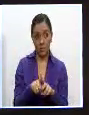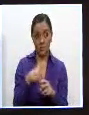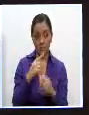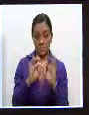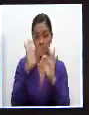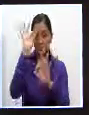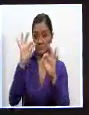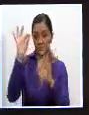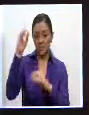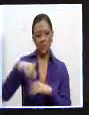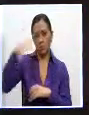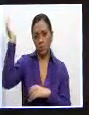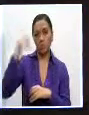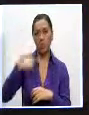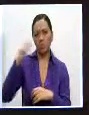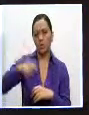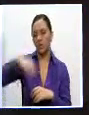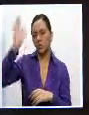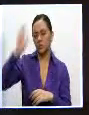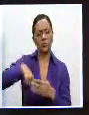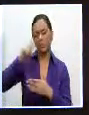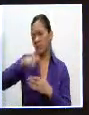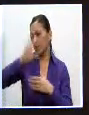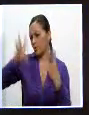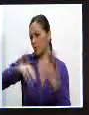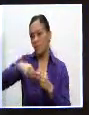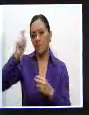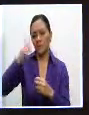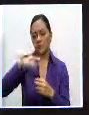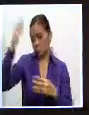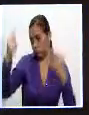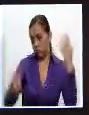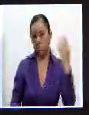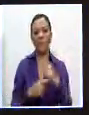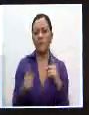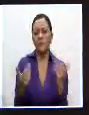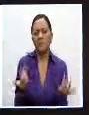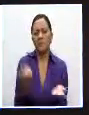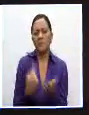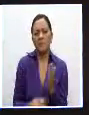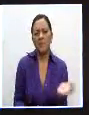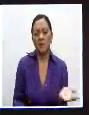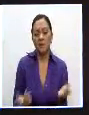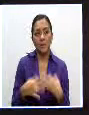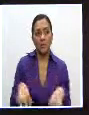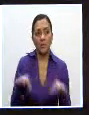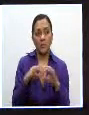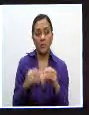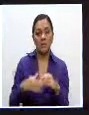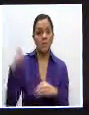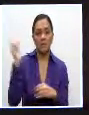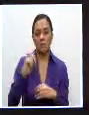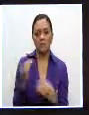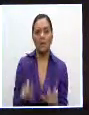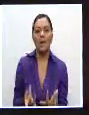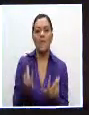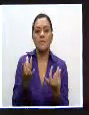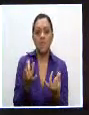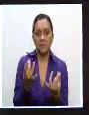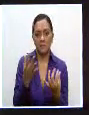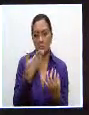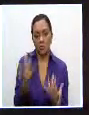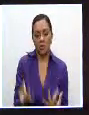cuantitativista es enorme no puede decir hemos aprobado todos estos proyectos de ley les puedo decir este rato pero no tiene sentido porque lo que importa la cantidad sino la calidad y